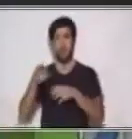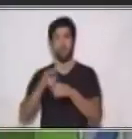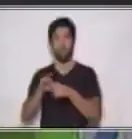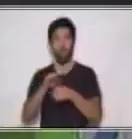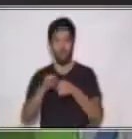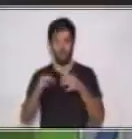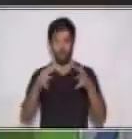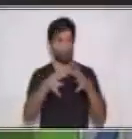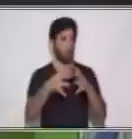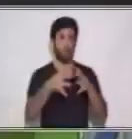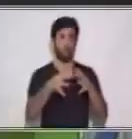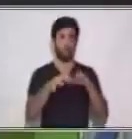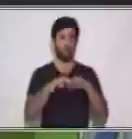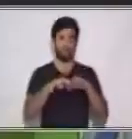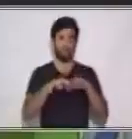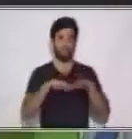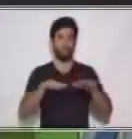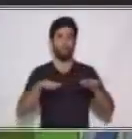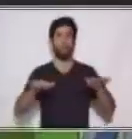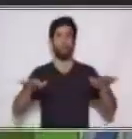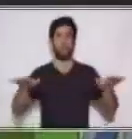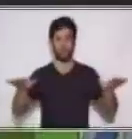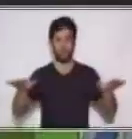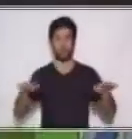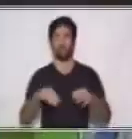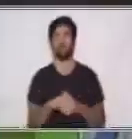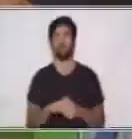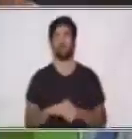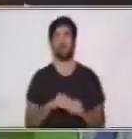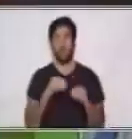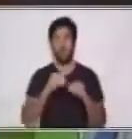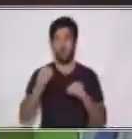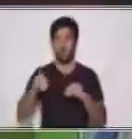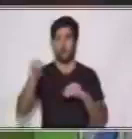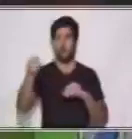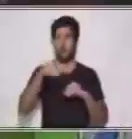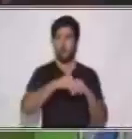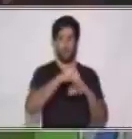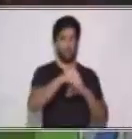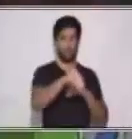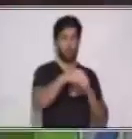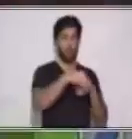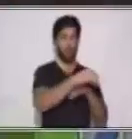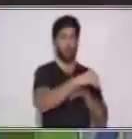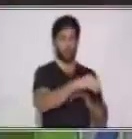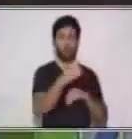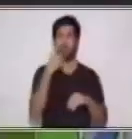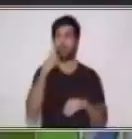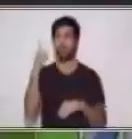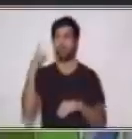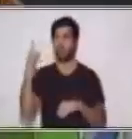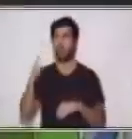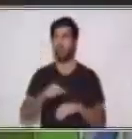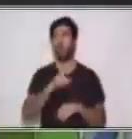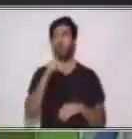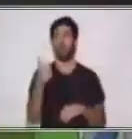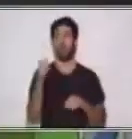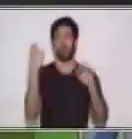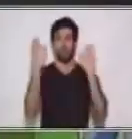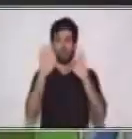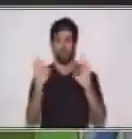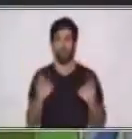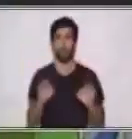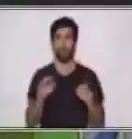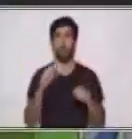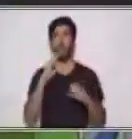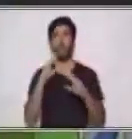separarse y también buscan otras formas de comunicación. Al pasar de los años